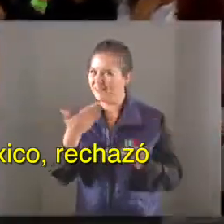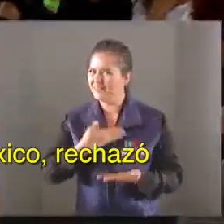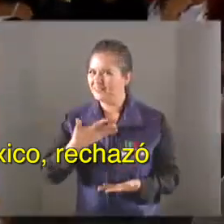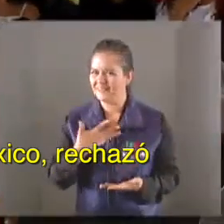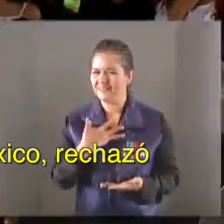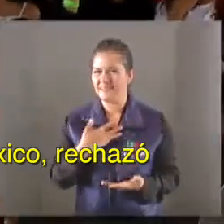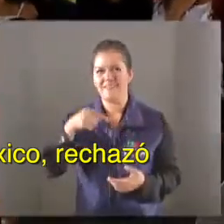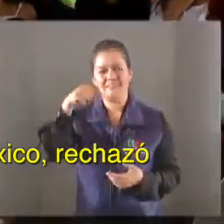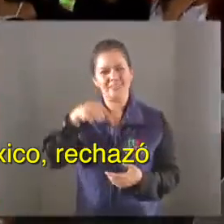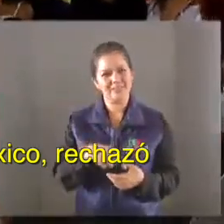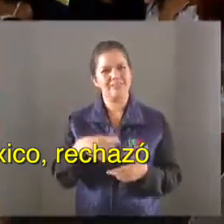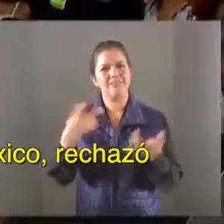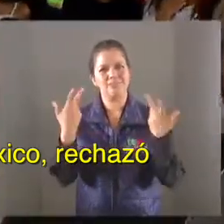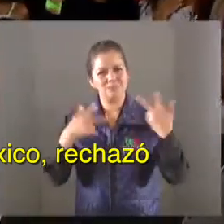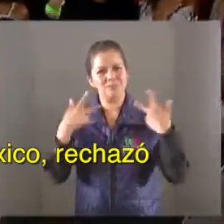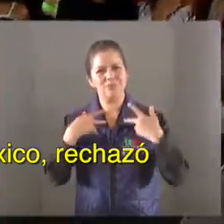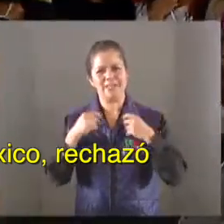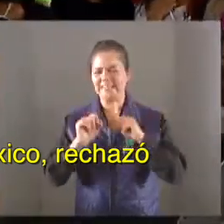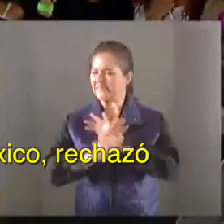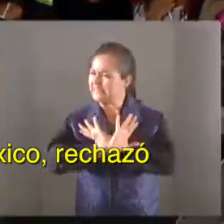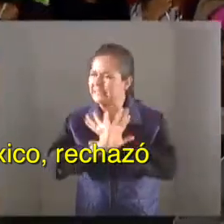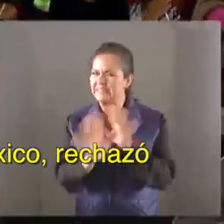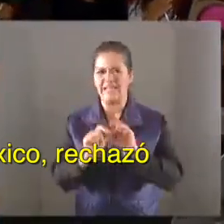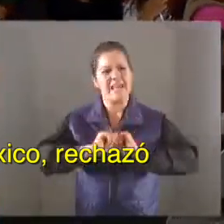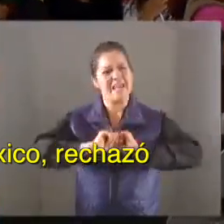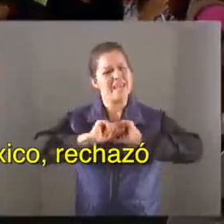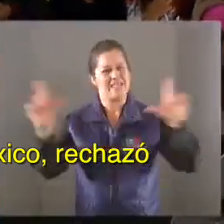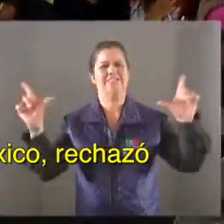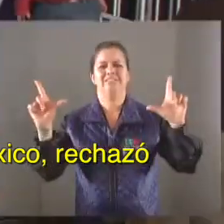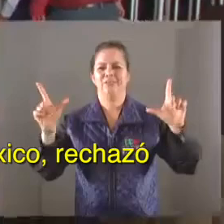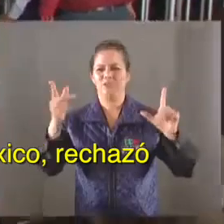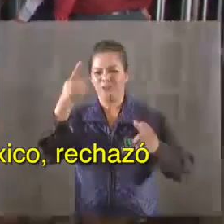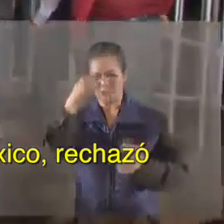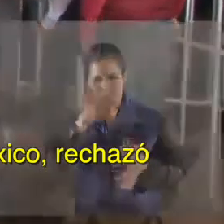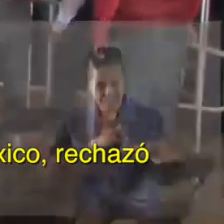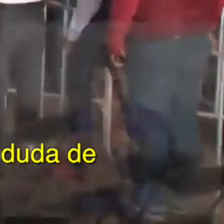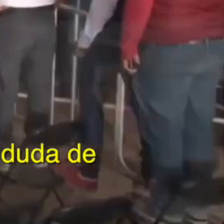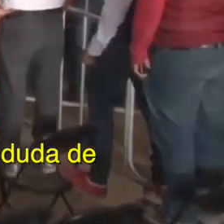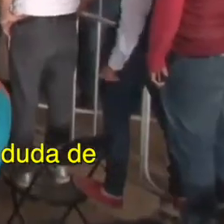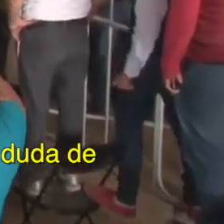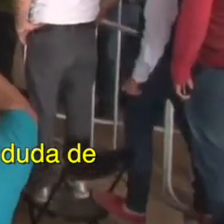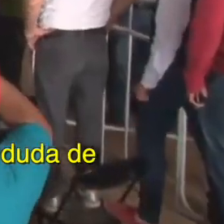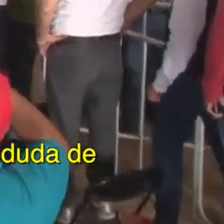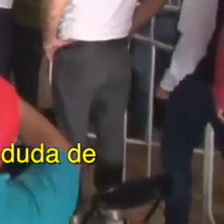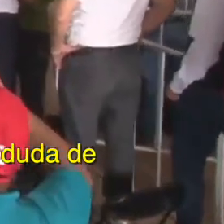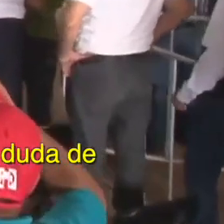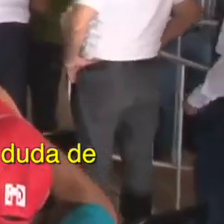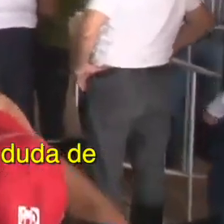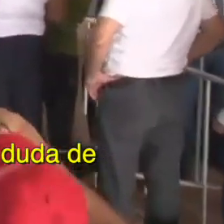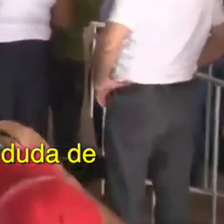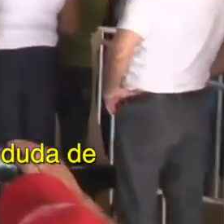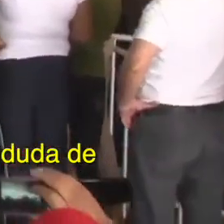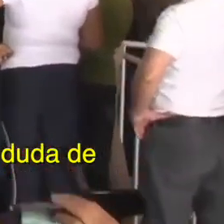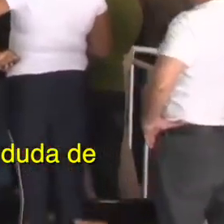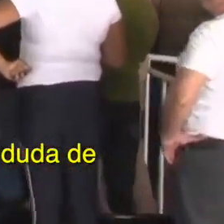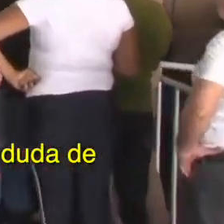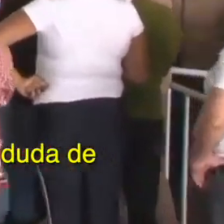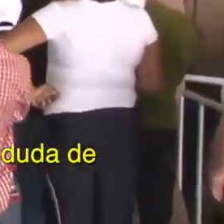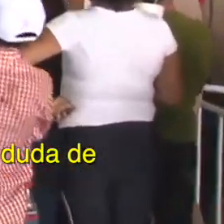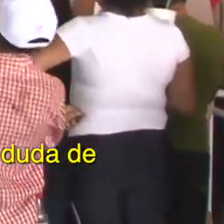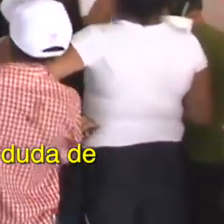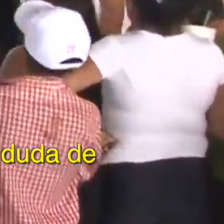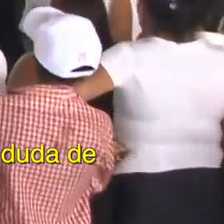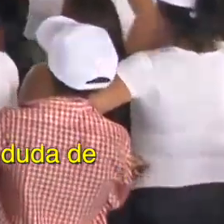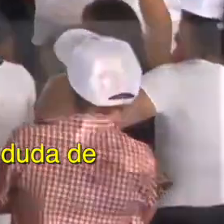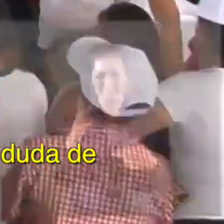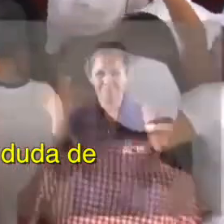aspirante de la coalición Todos por México, rechazó tajantemente que vaya a declinar por nadie y refrendó que jugará los 90 minutos y no